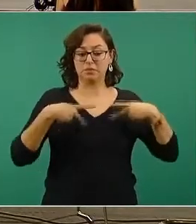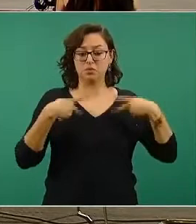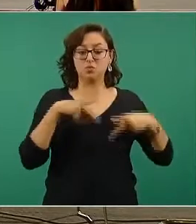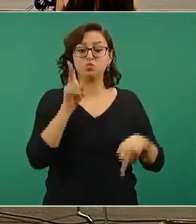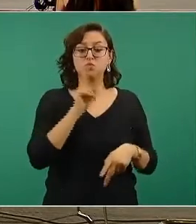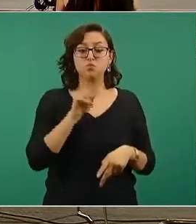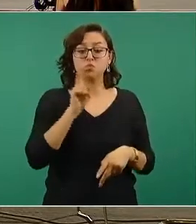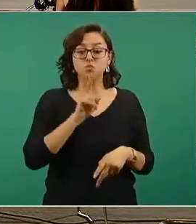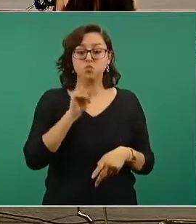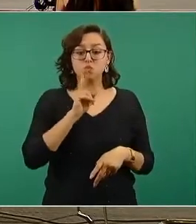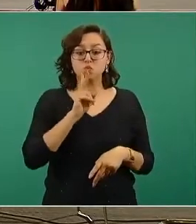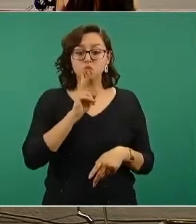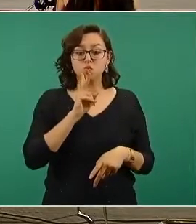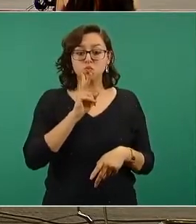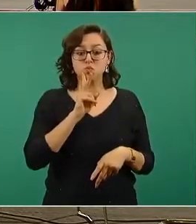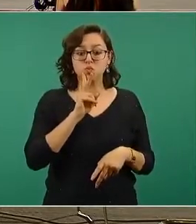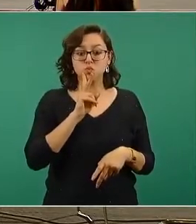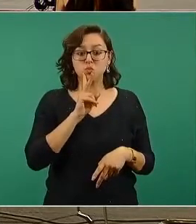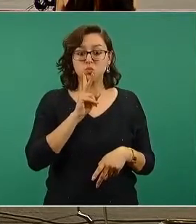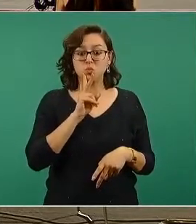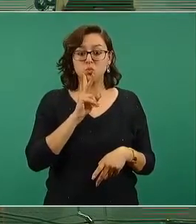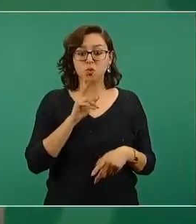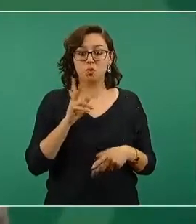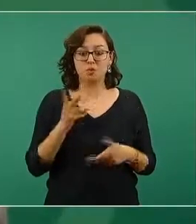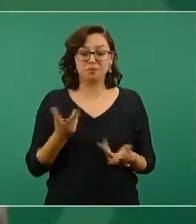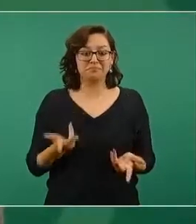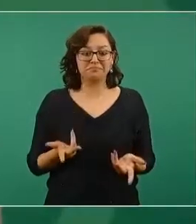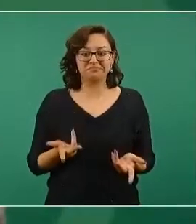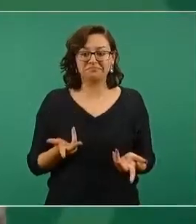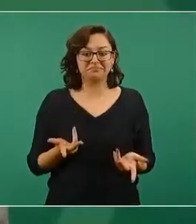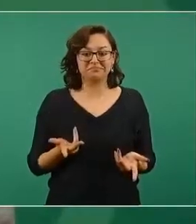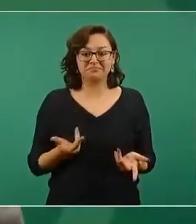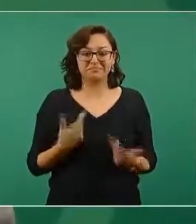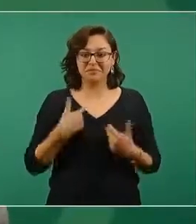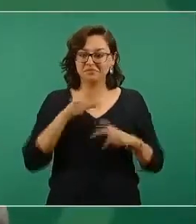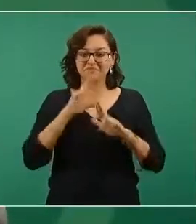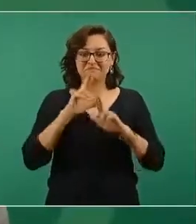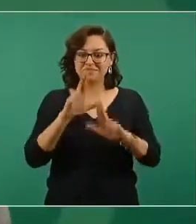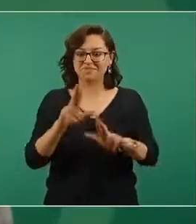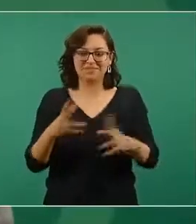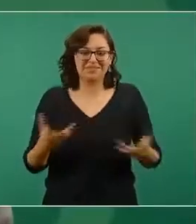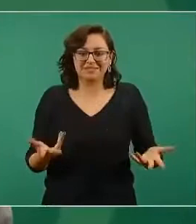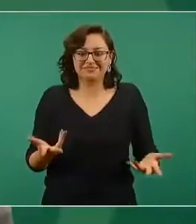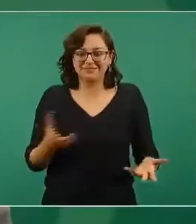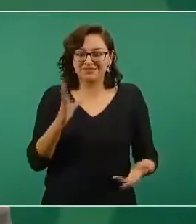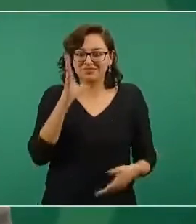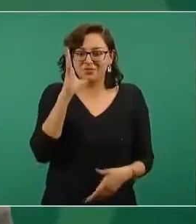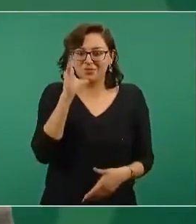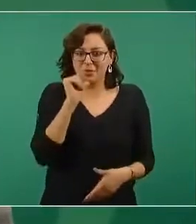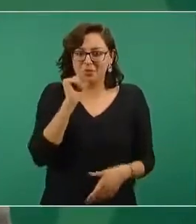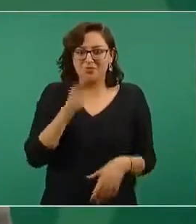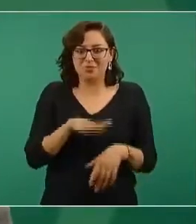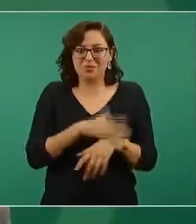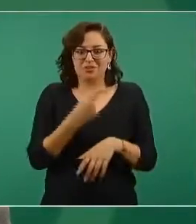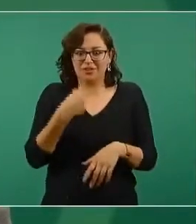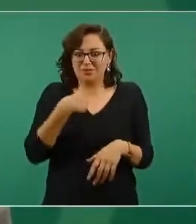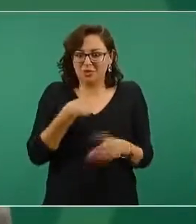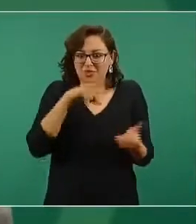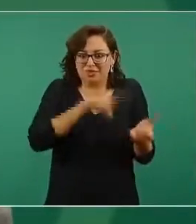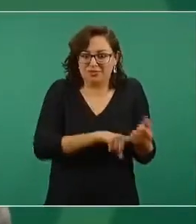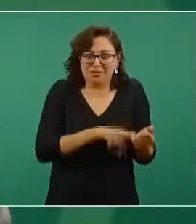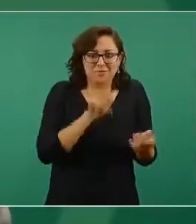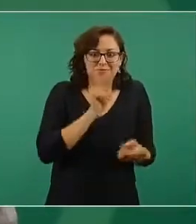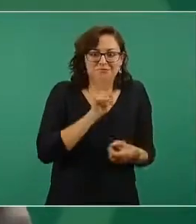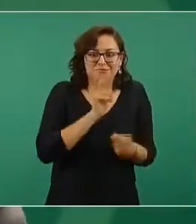No voy a poder responderte directamente porque no conozco el protocolo, pero bueno, lo averiguo. Pero en general los protocolos,